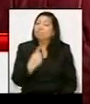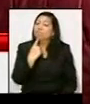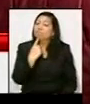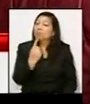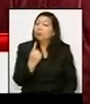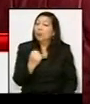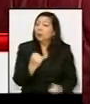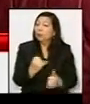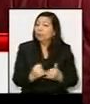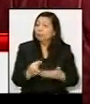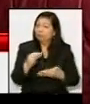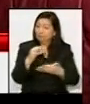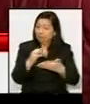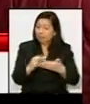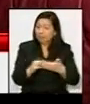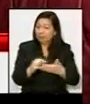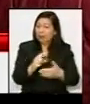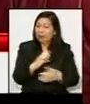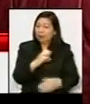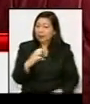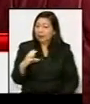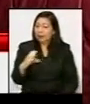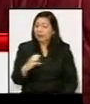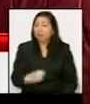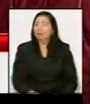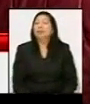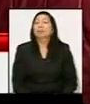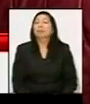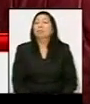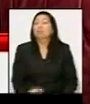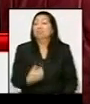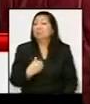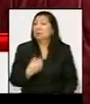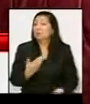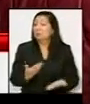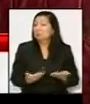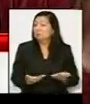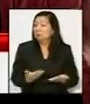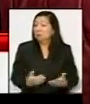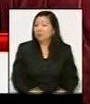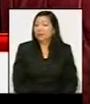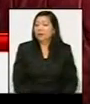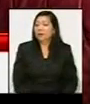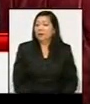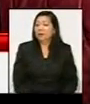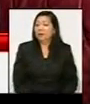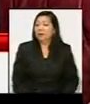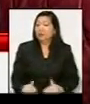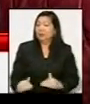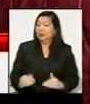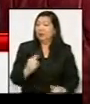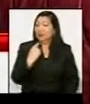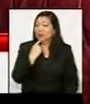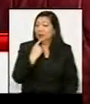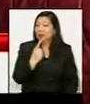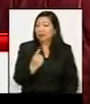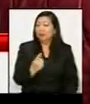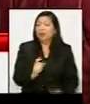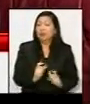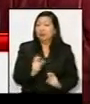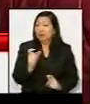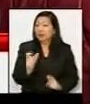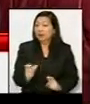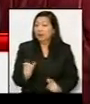la última parte del artículo 100 presidenta me parece que en la línea de lo que han planteado los señores